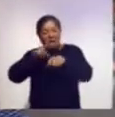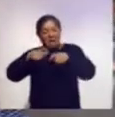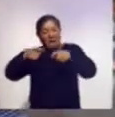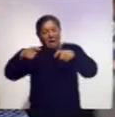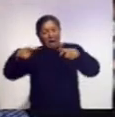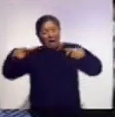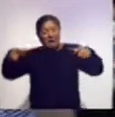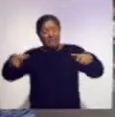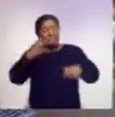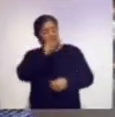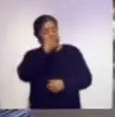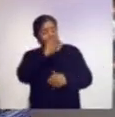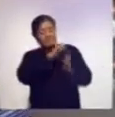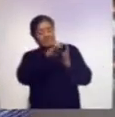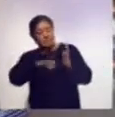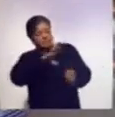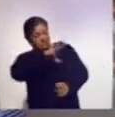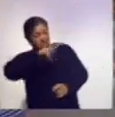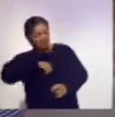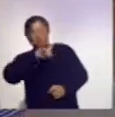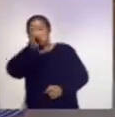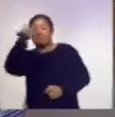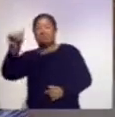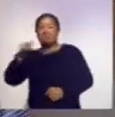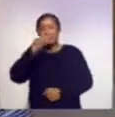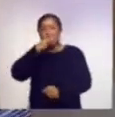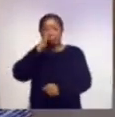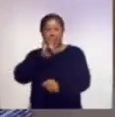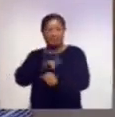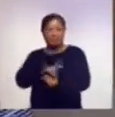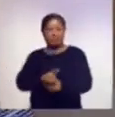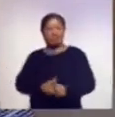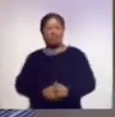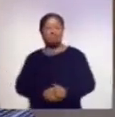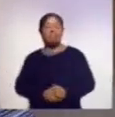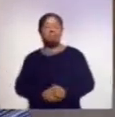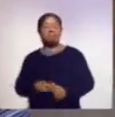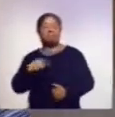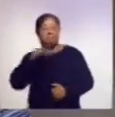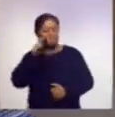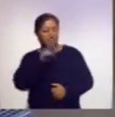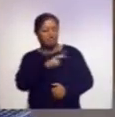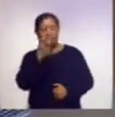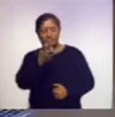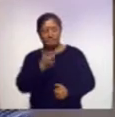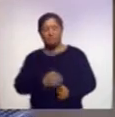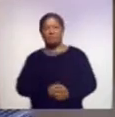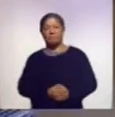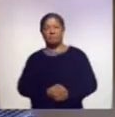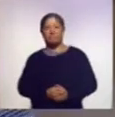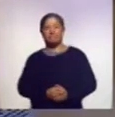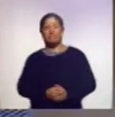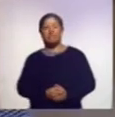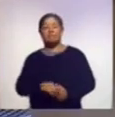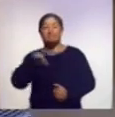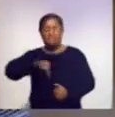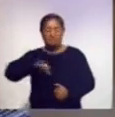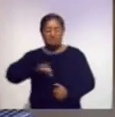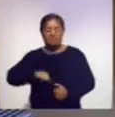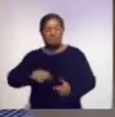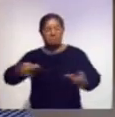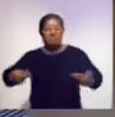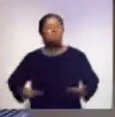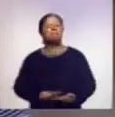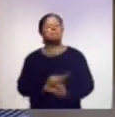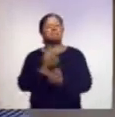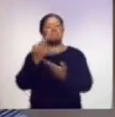otros, para otros festivales. Yo creo que el hecho de que aquí sea la cuna de los títeres, sobre todo